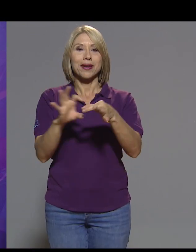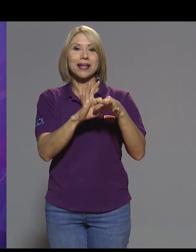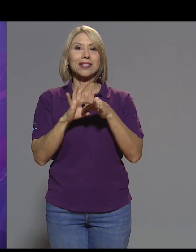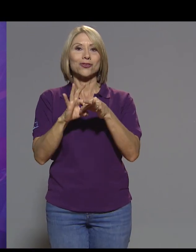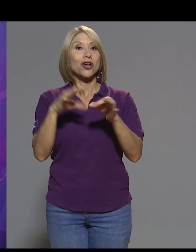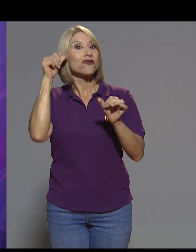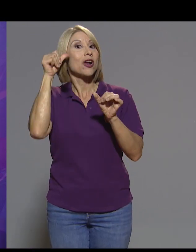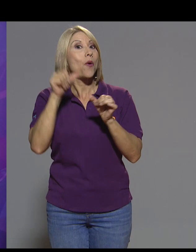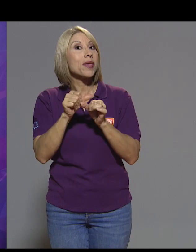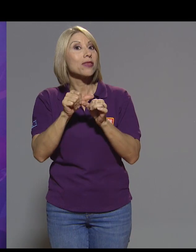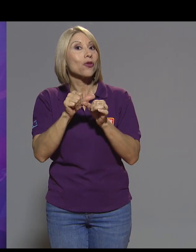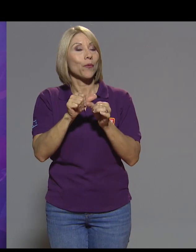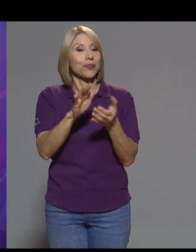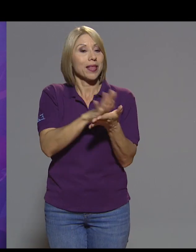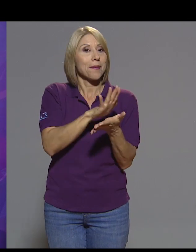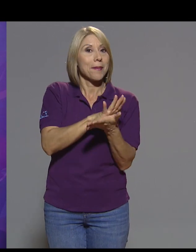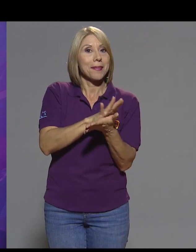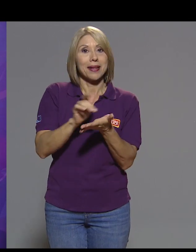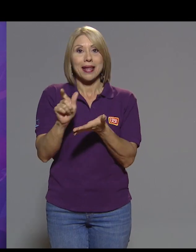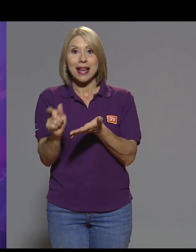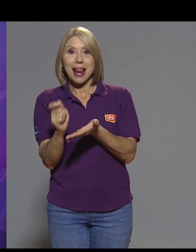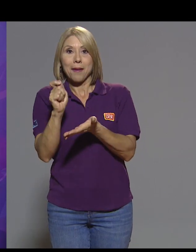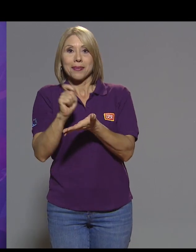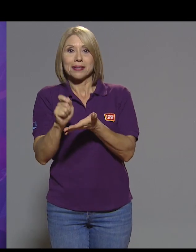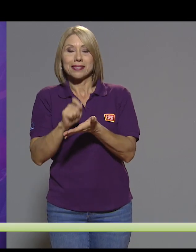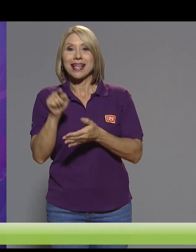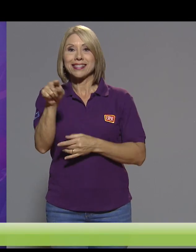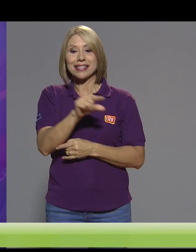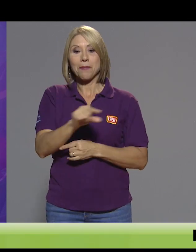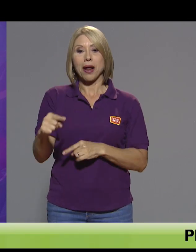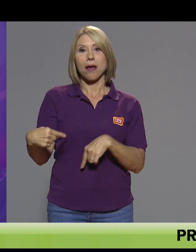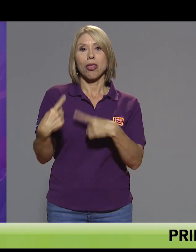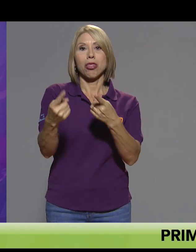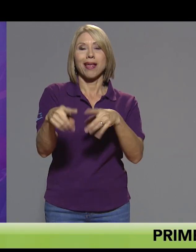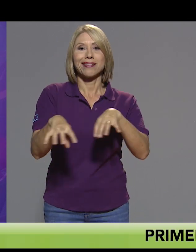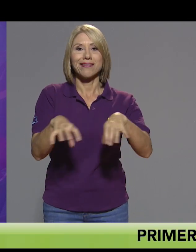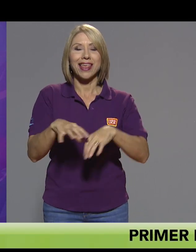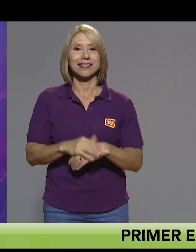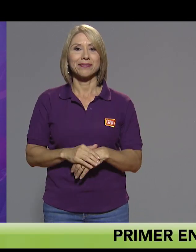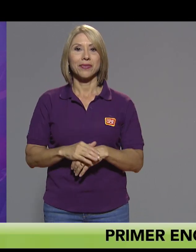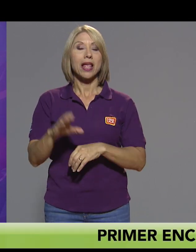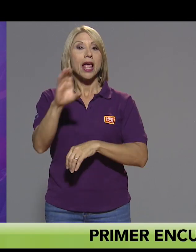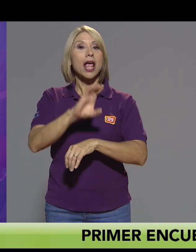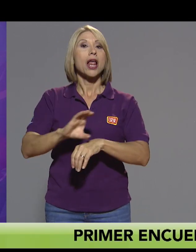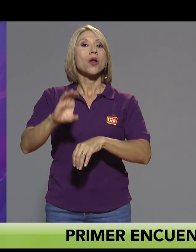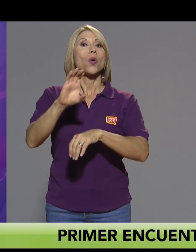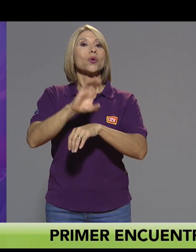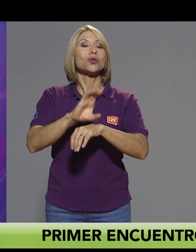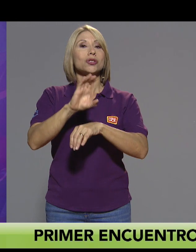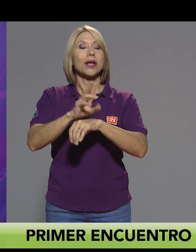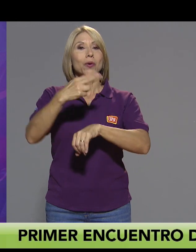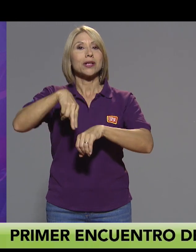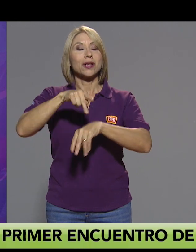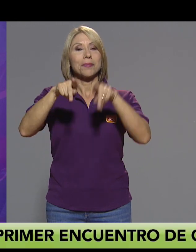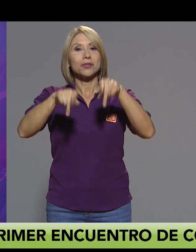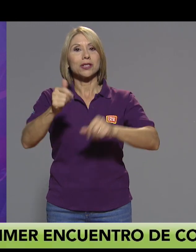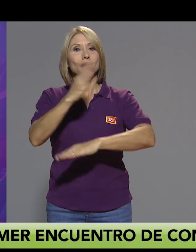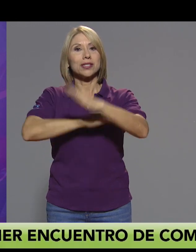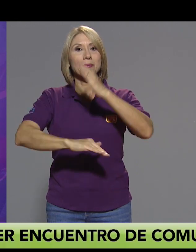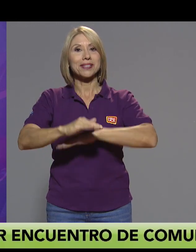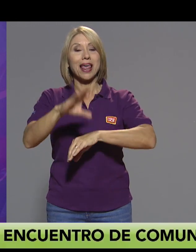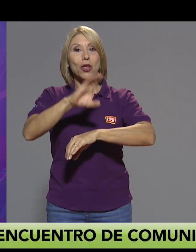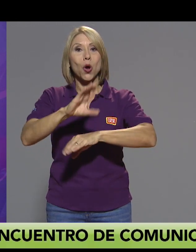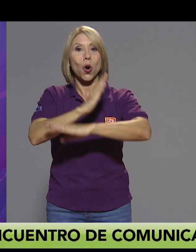recomiendo alistar lápiz y papel porque esta semana está llena de actividades el consejo nacional de personas con discapacidad